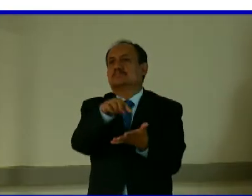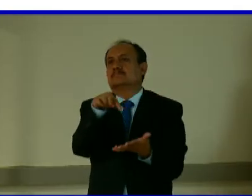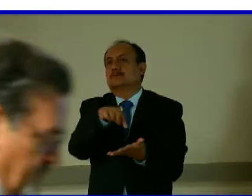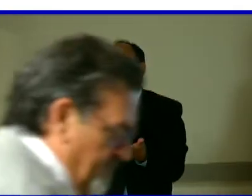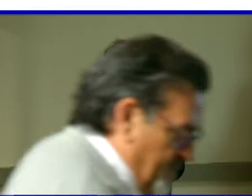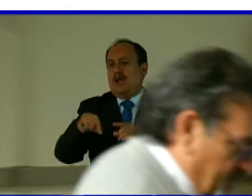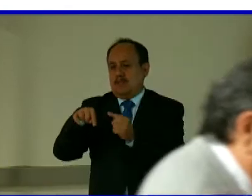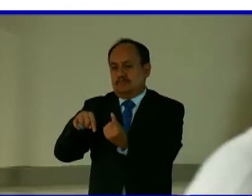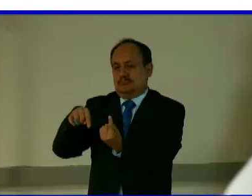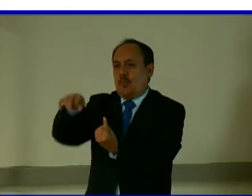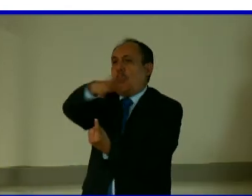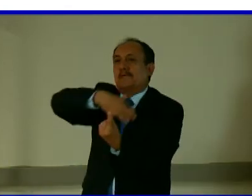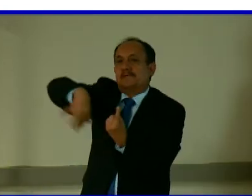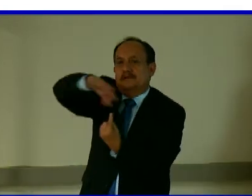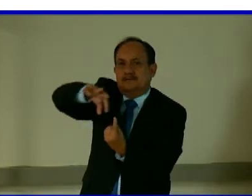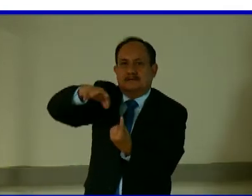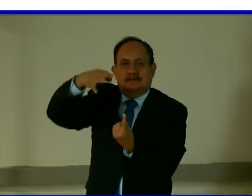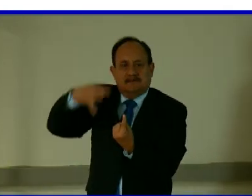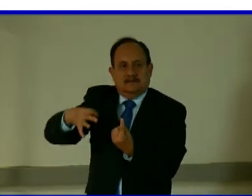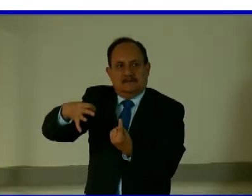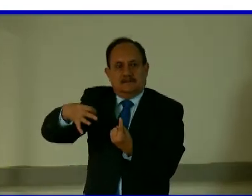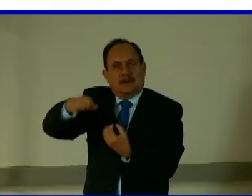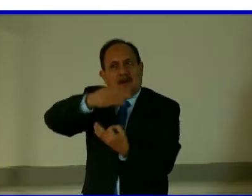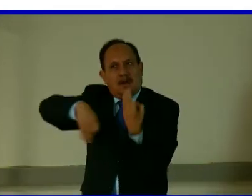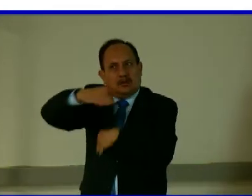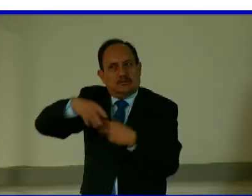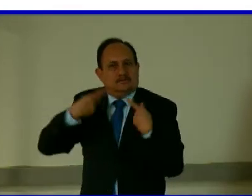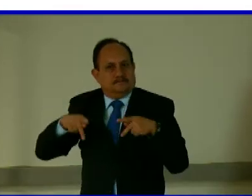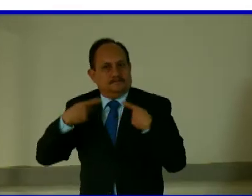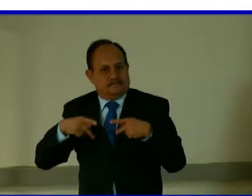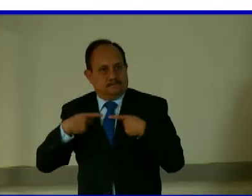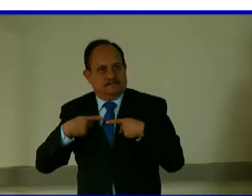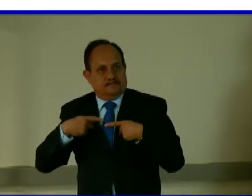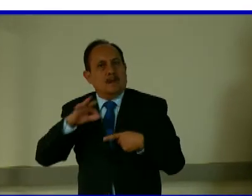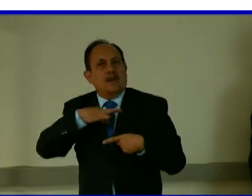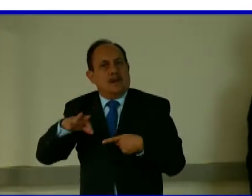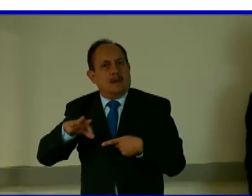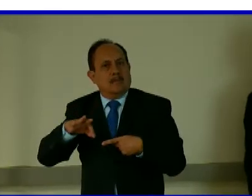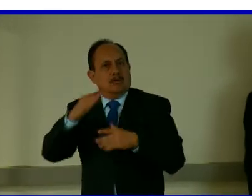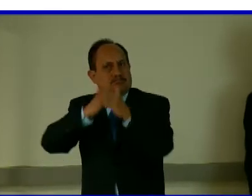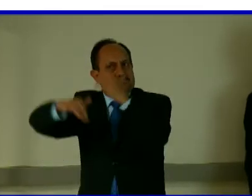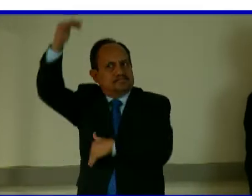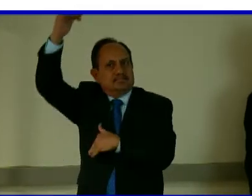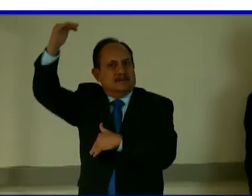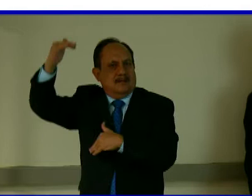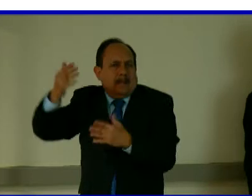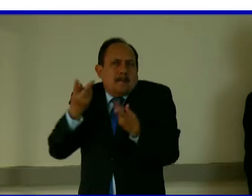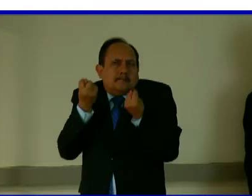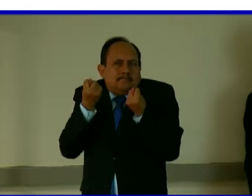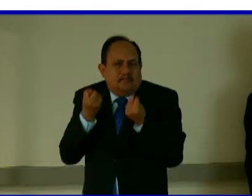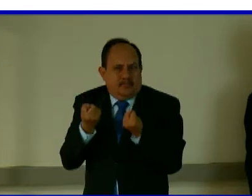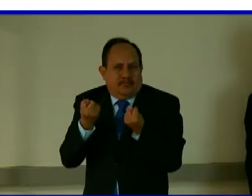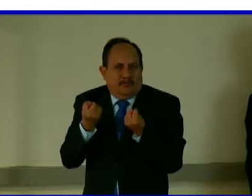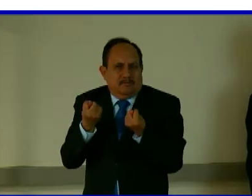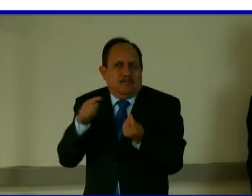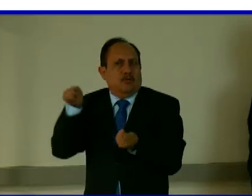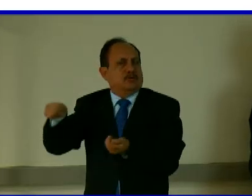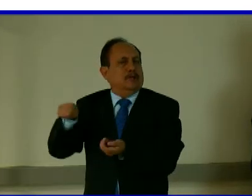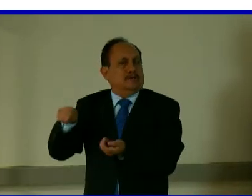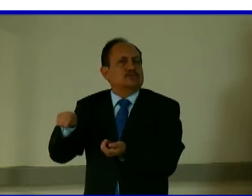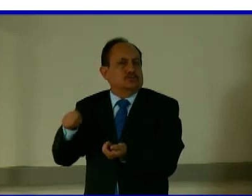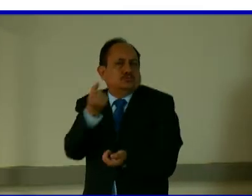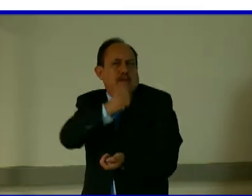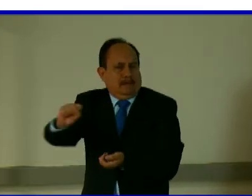medio ambiente en un ambiente donde cualquier persona puede tener éxito independiente de sus